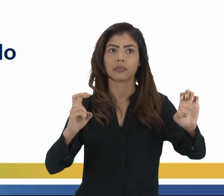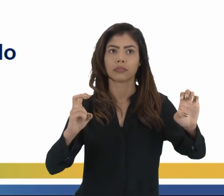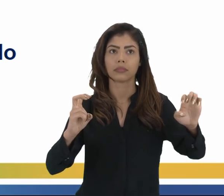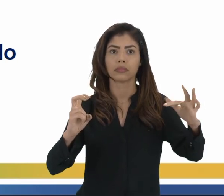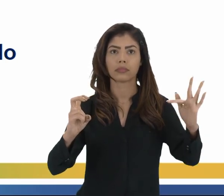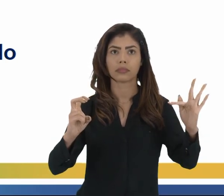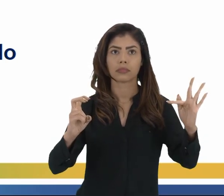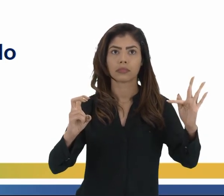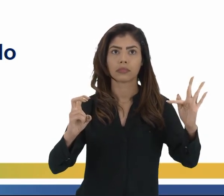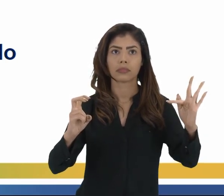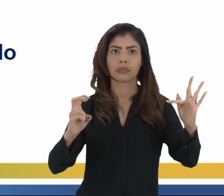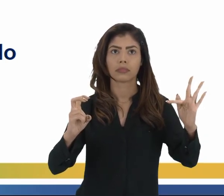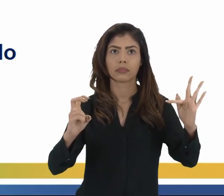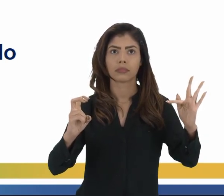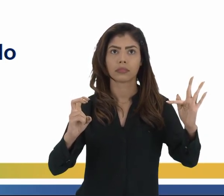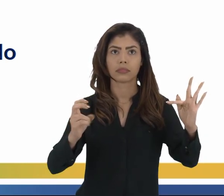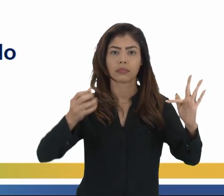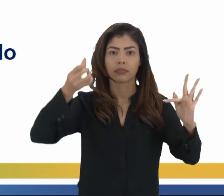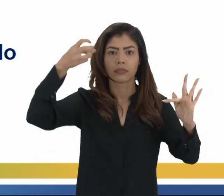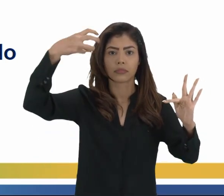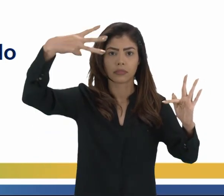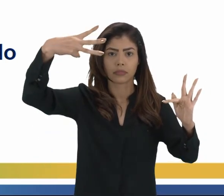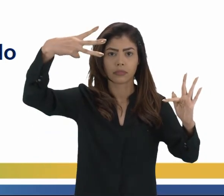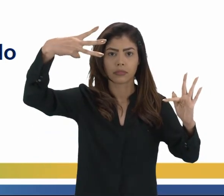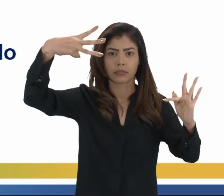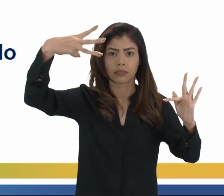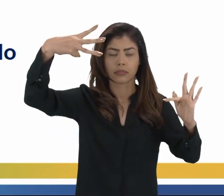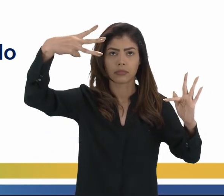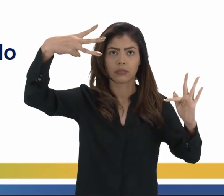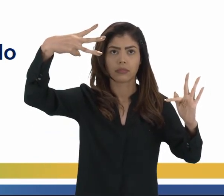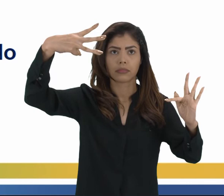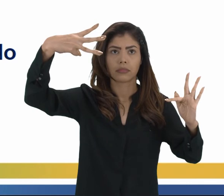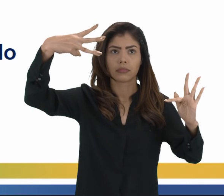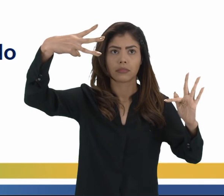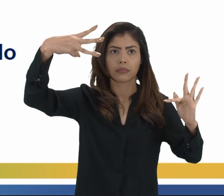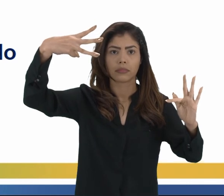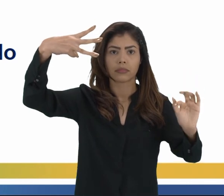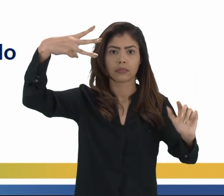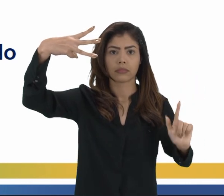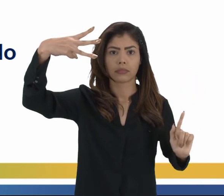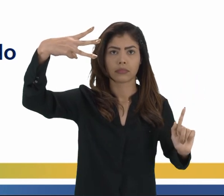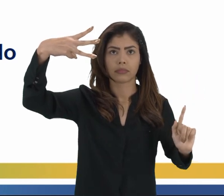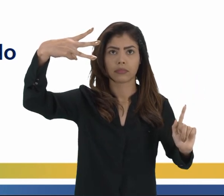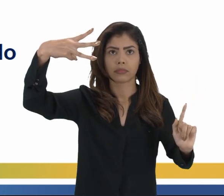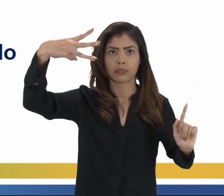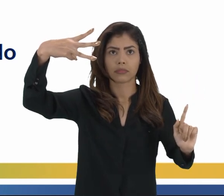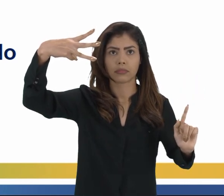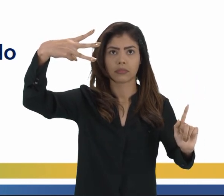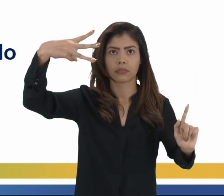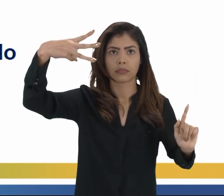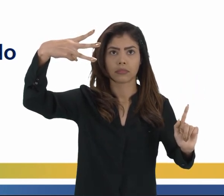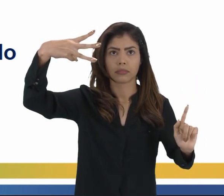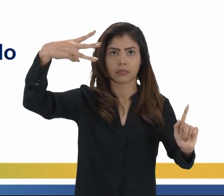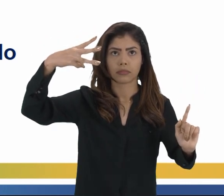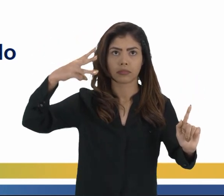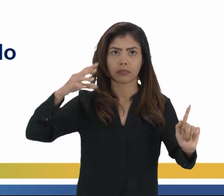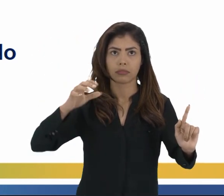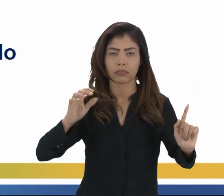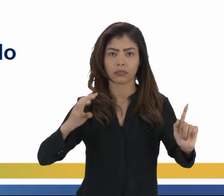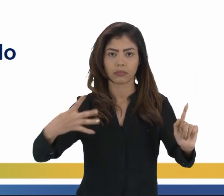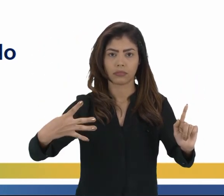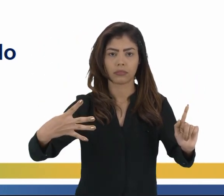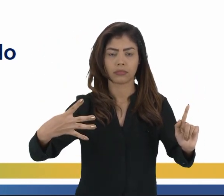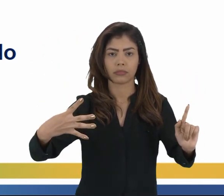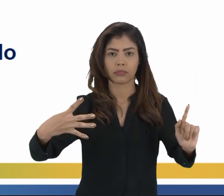Símil tiene la idea de comparación. Y sinestesia tiene la idea de sensación, ¿no?